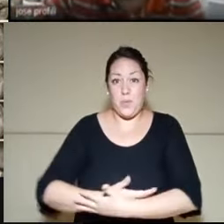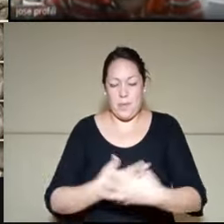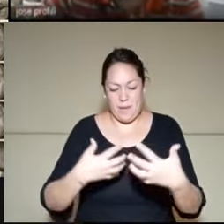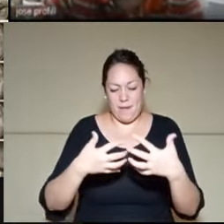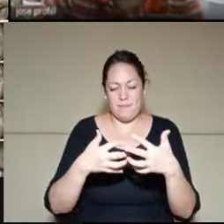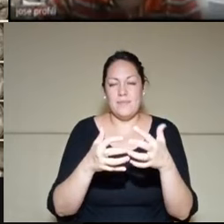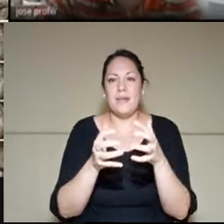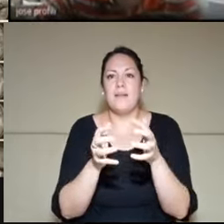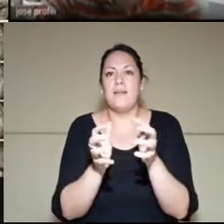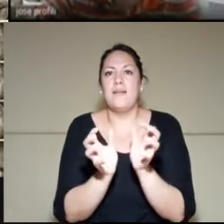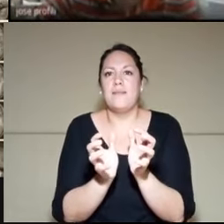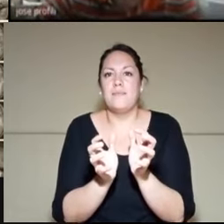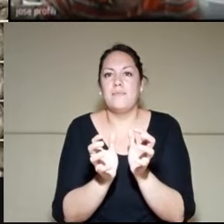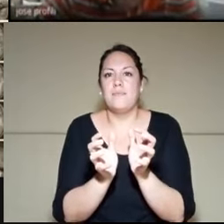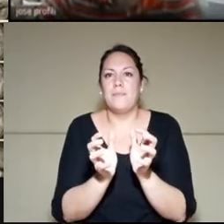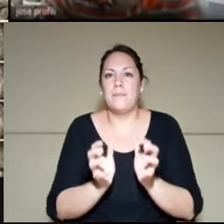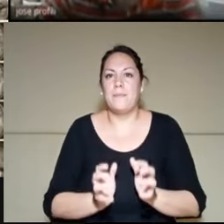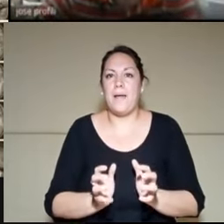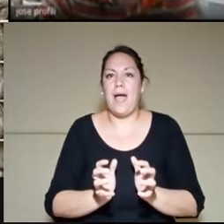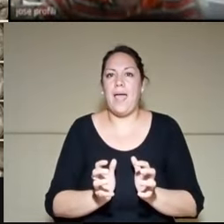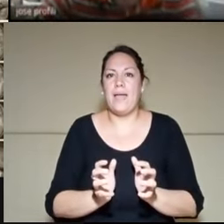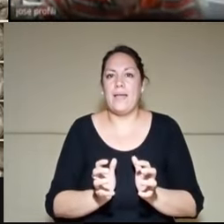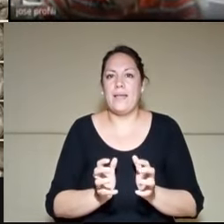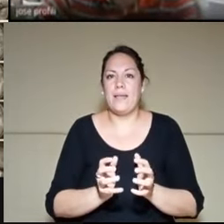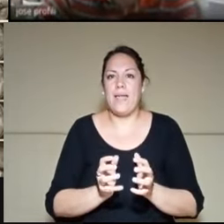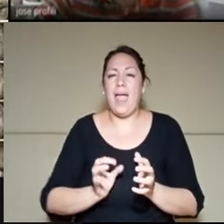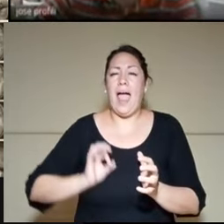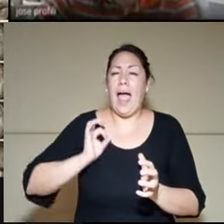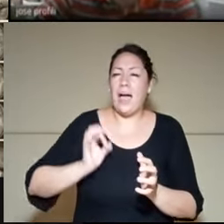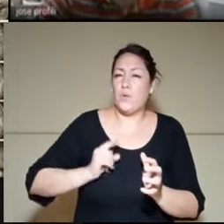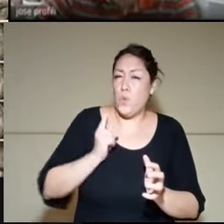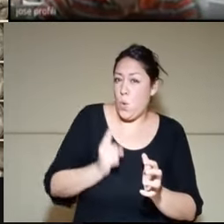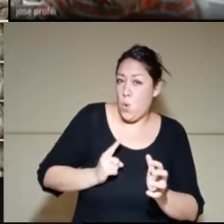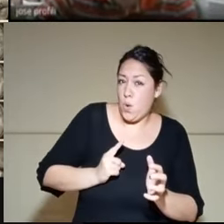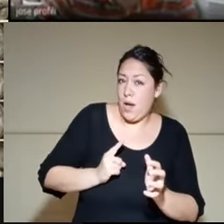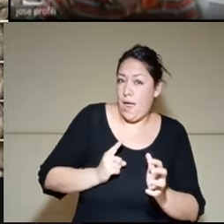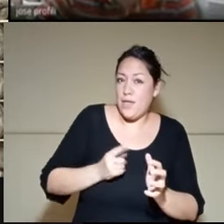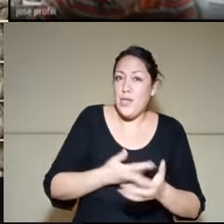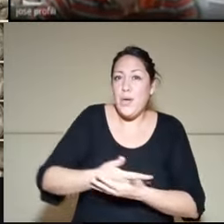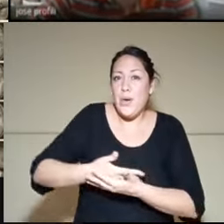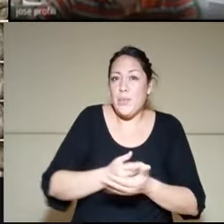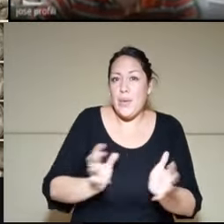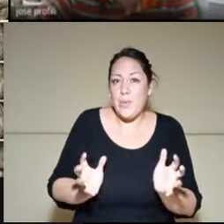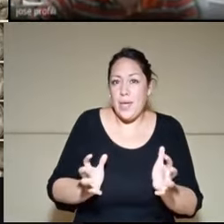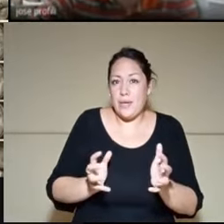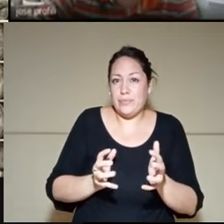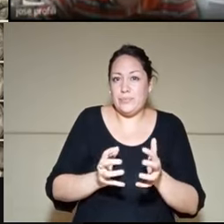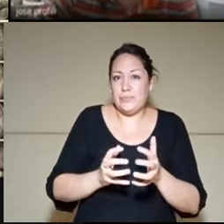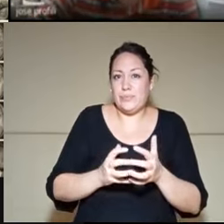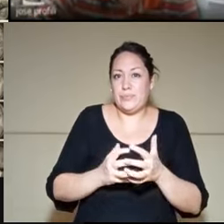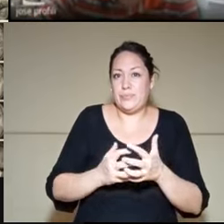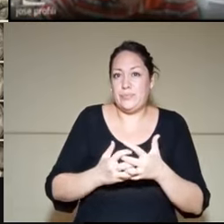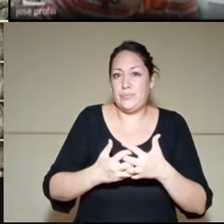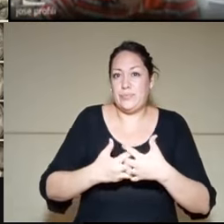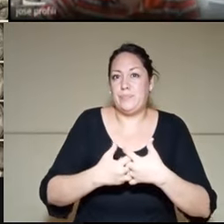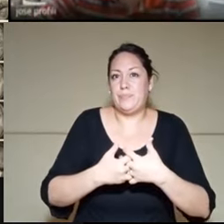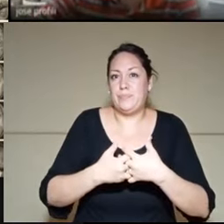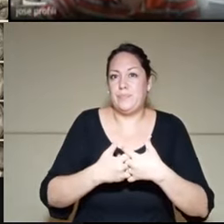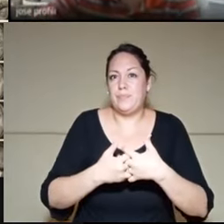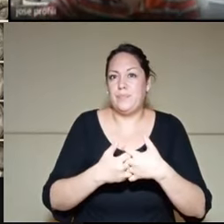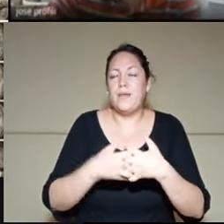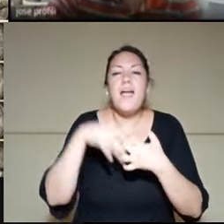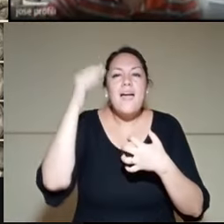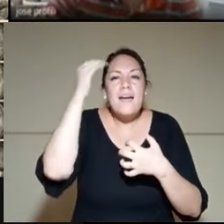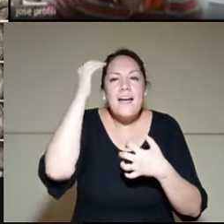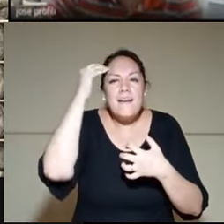nacemos, que es la famosa mollera o fontanela de los bebés, que ustedes ven que al año al bebé ya se le cierra la fontanela, se le